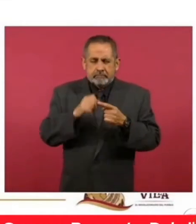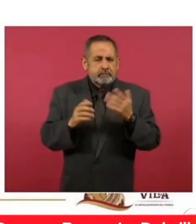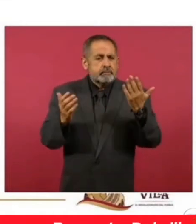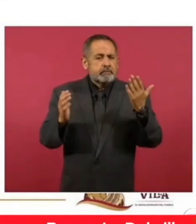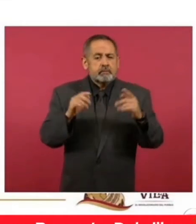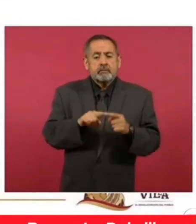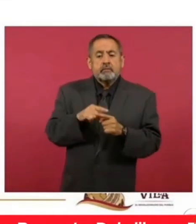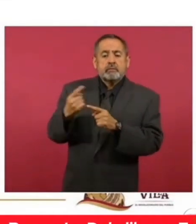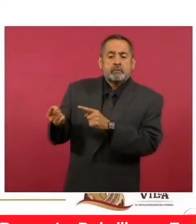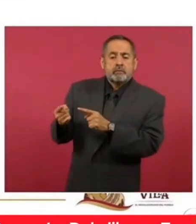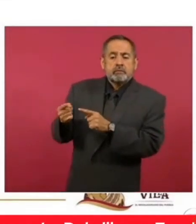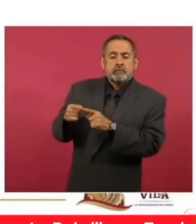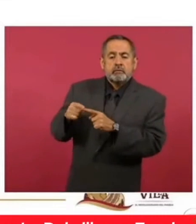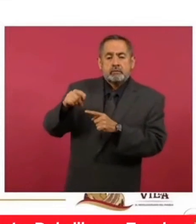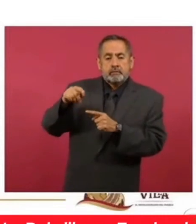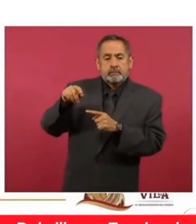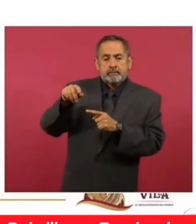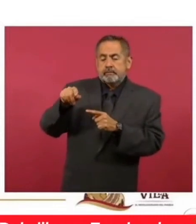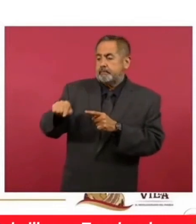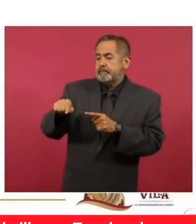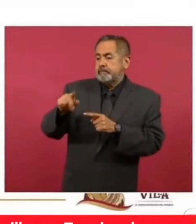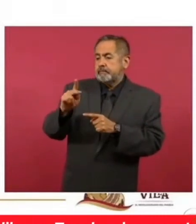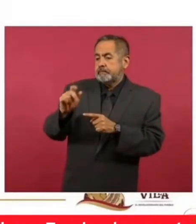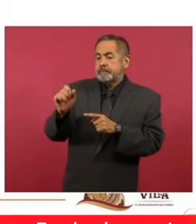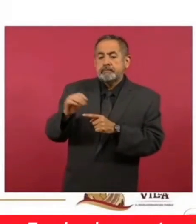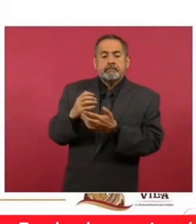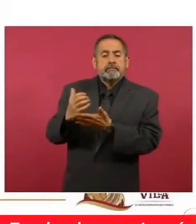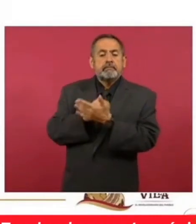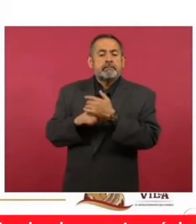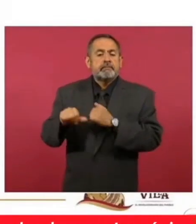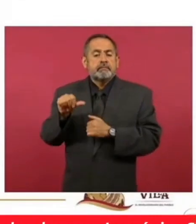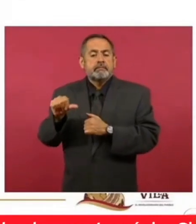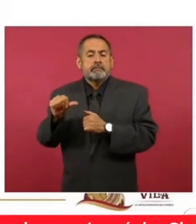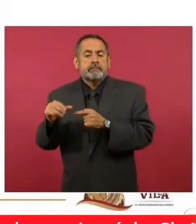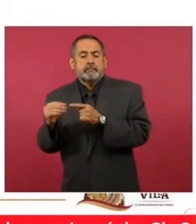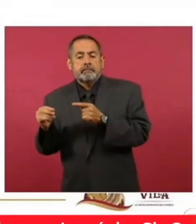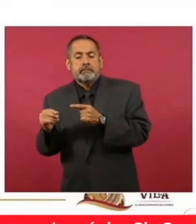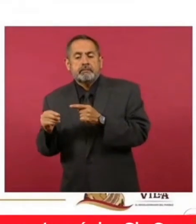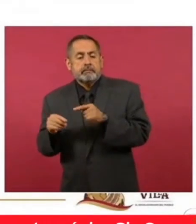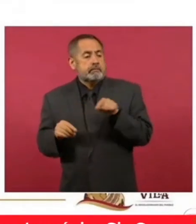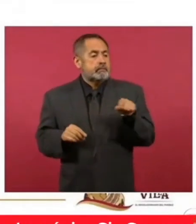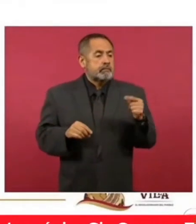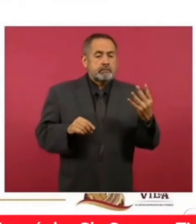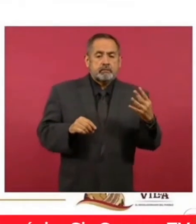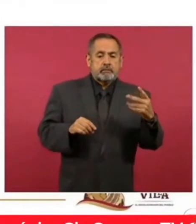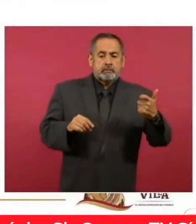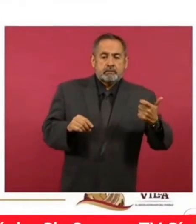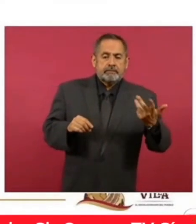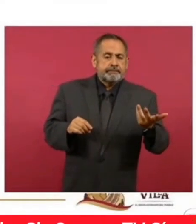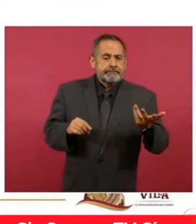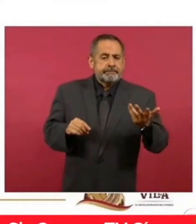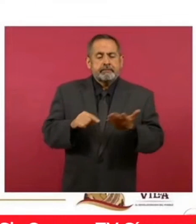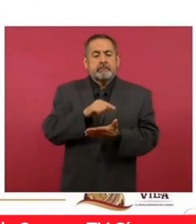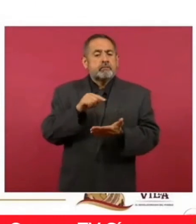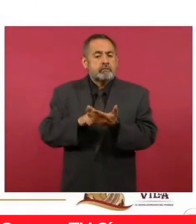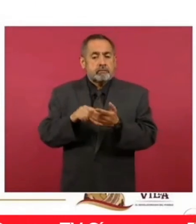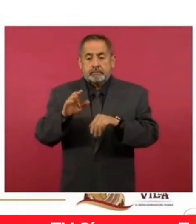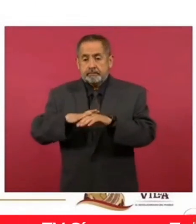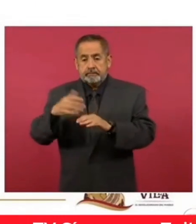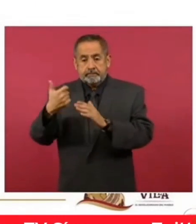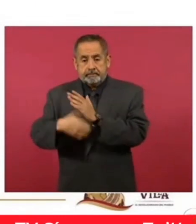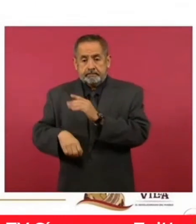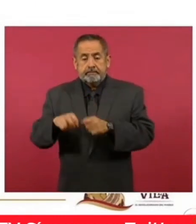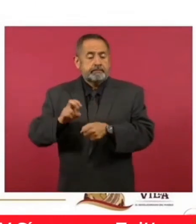con los 16 centavos de margen de franquicia Pemex en la Unión de Isidoro Montes de Oca en Guerrero,